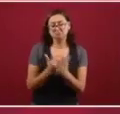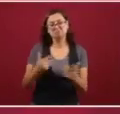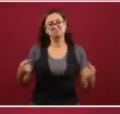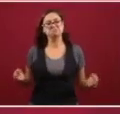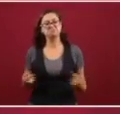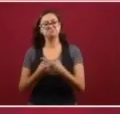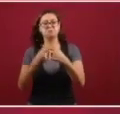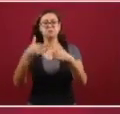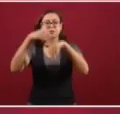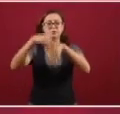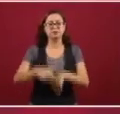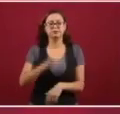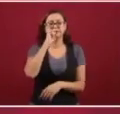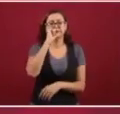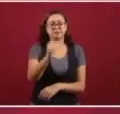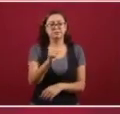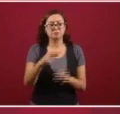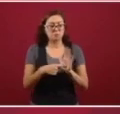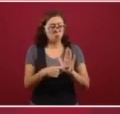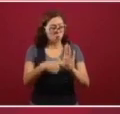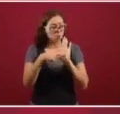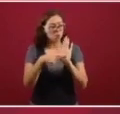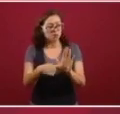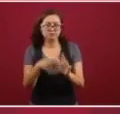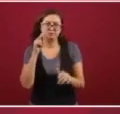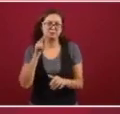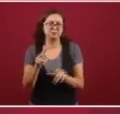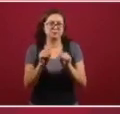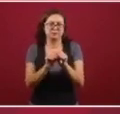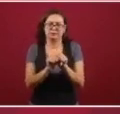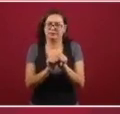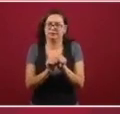significan a todas luces